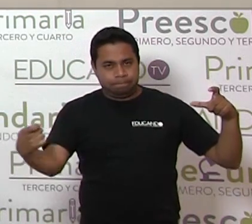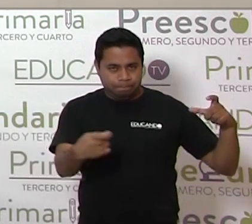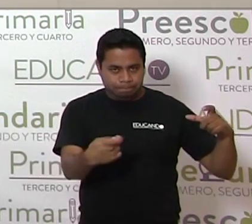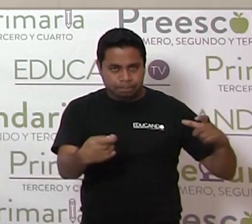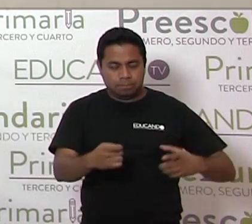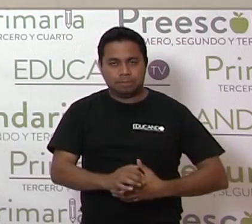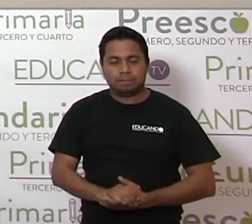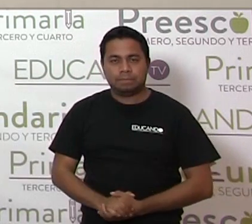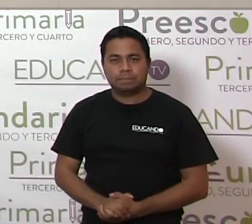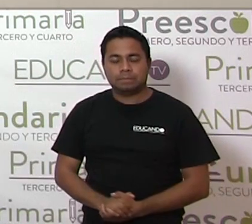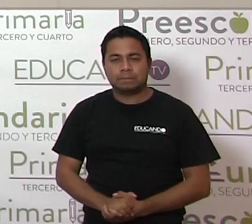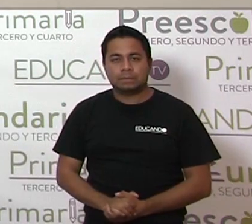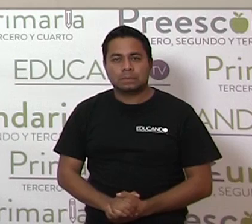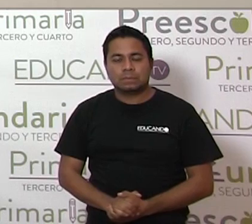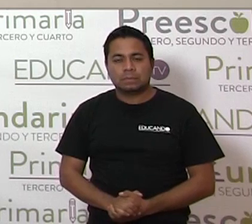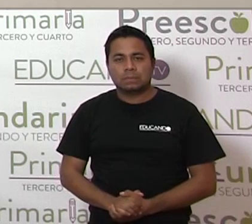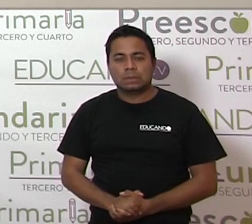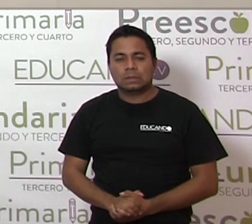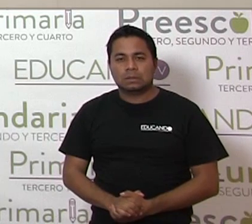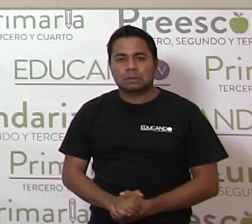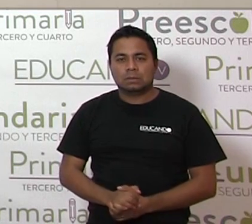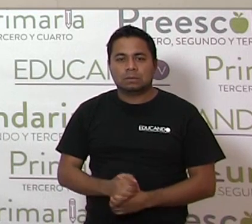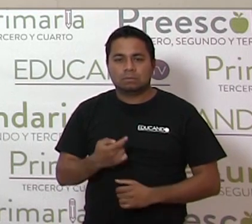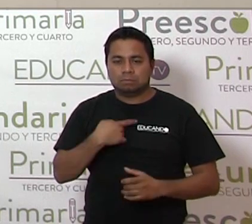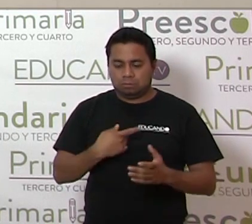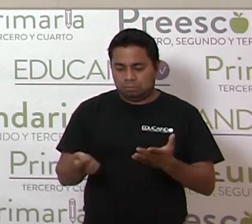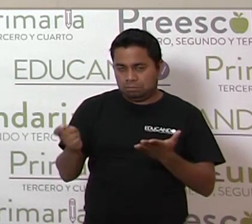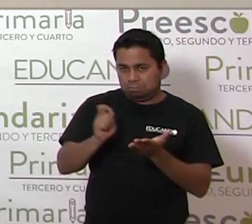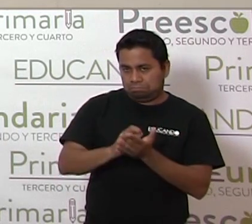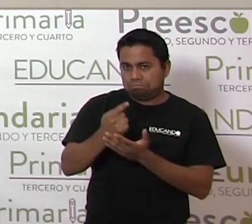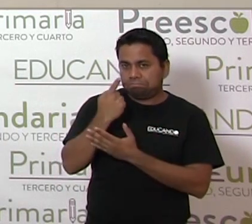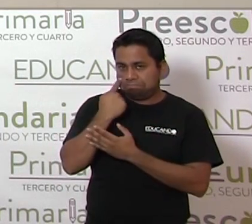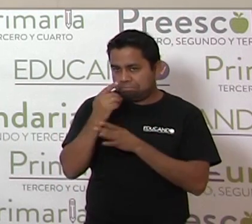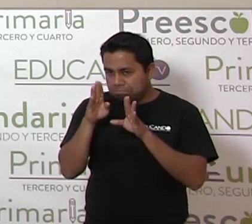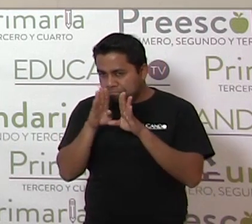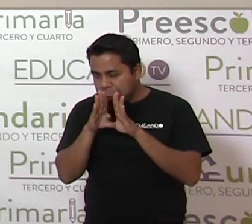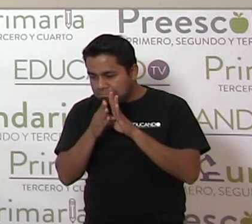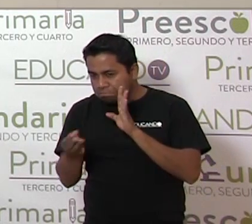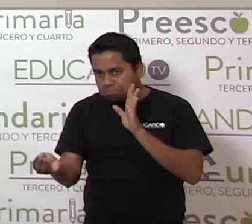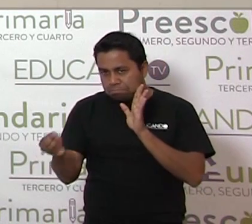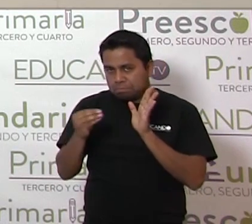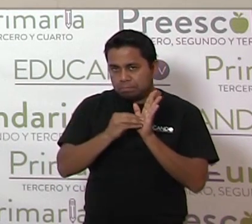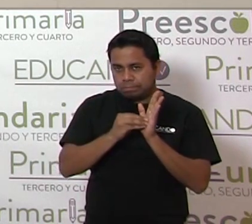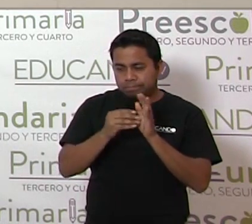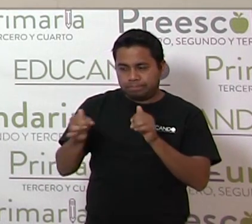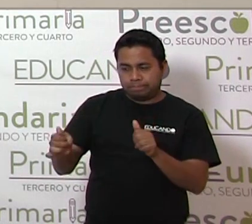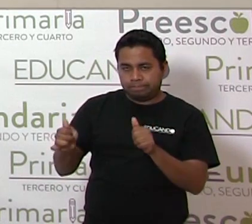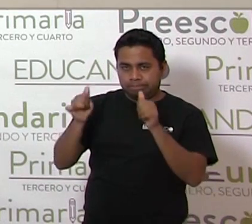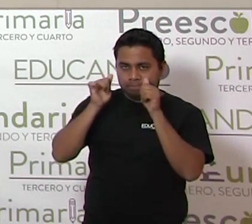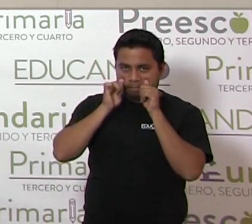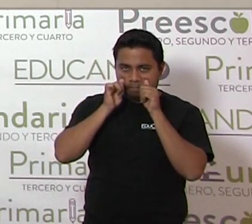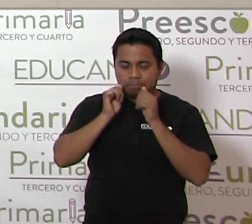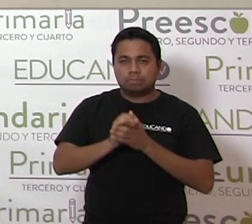cual la voy a tener determinada de la siguiente forma. Mucha atención, bien.